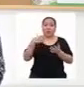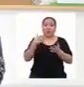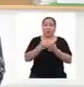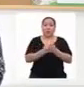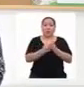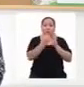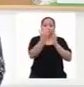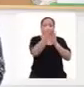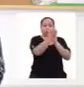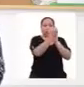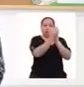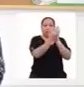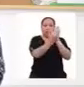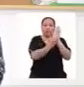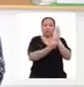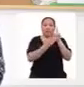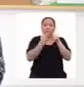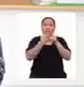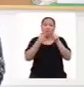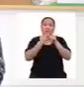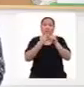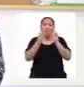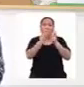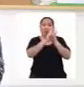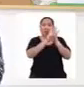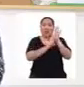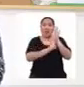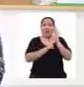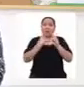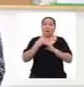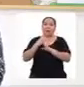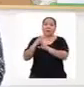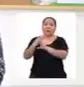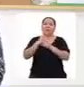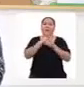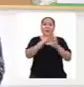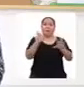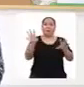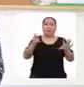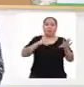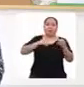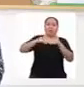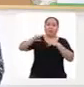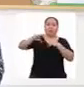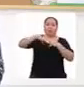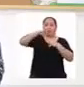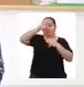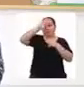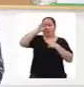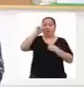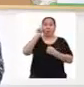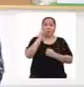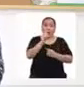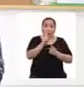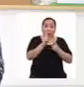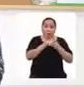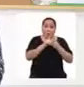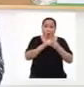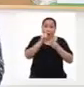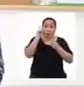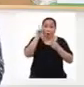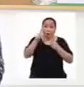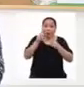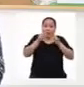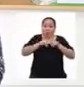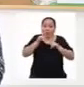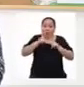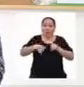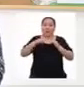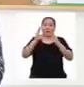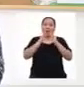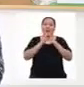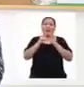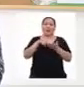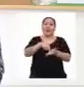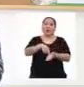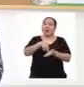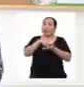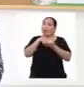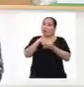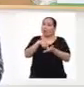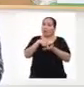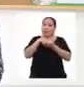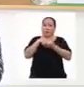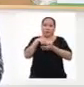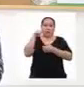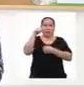serie de medidas para evitar el contagio. Una de ellas fue la cuarentena, obligatoria, la cual nos